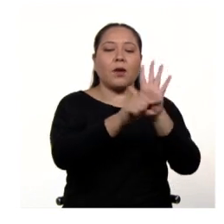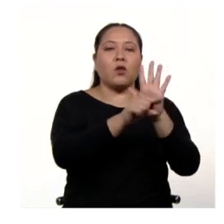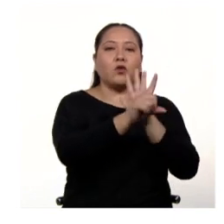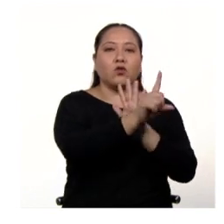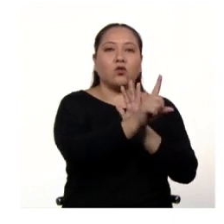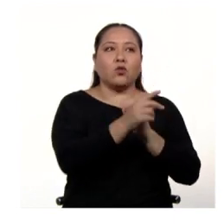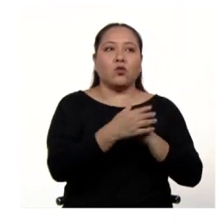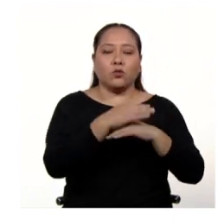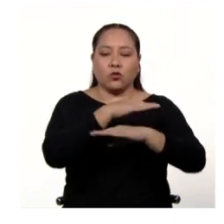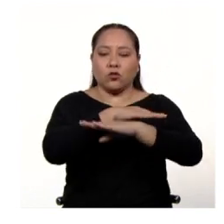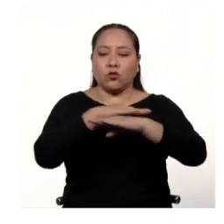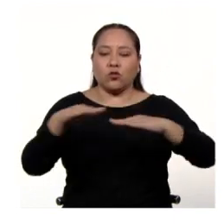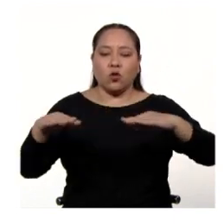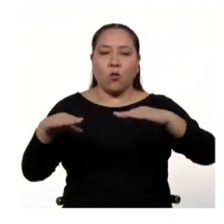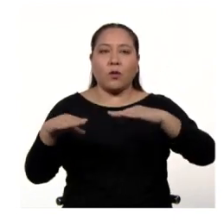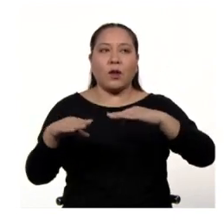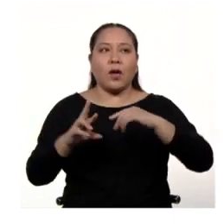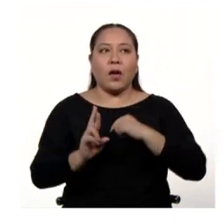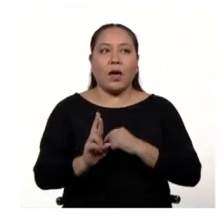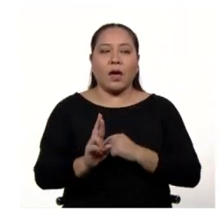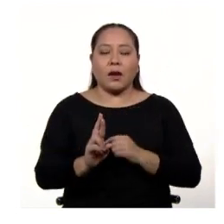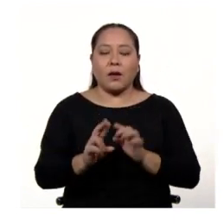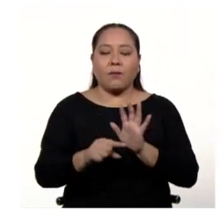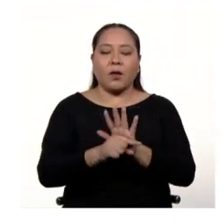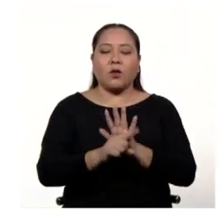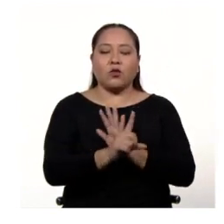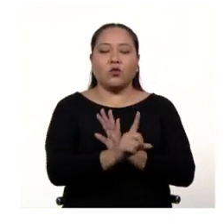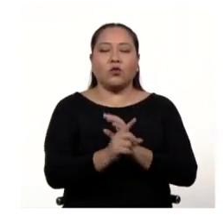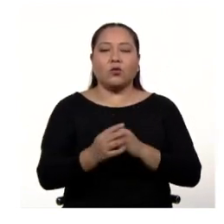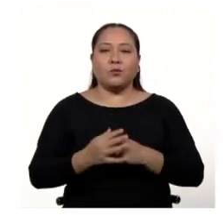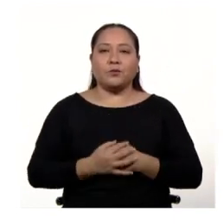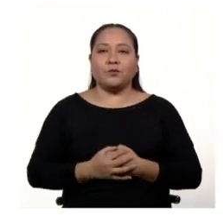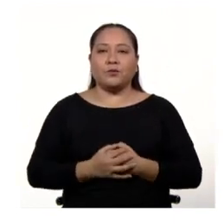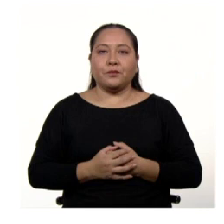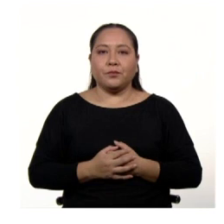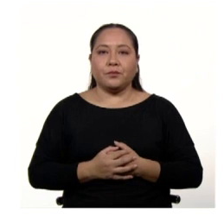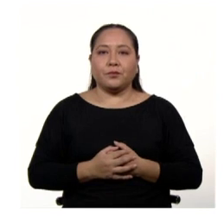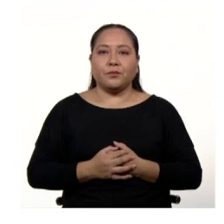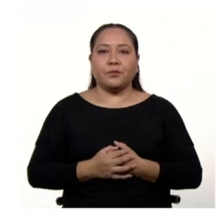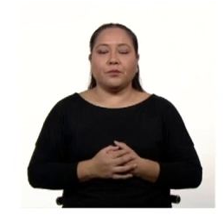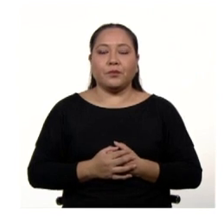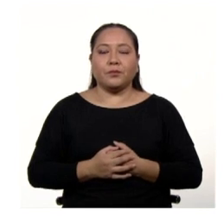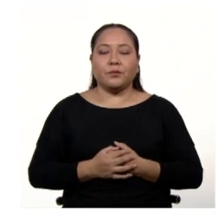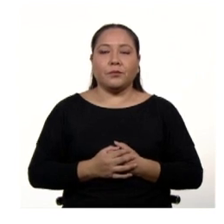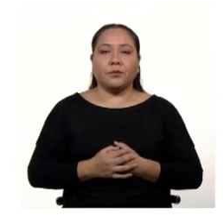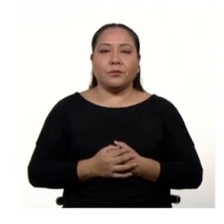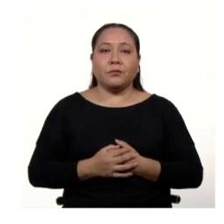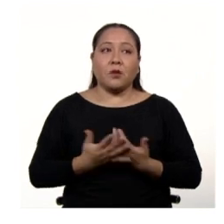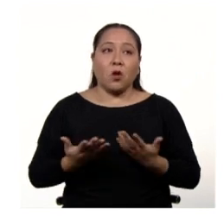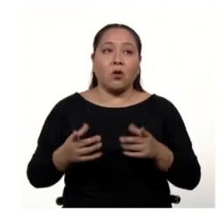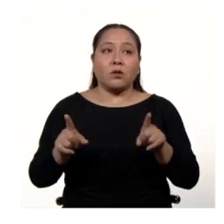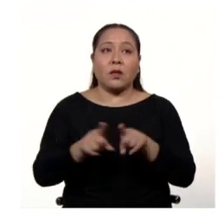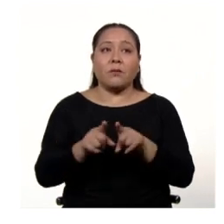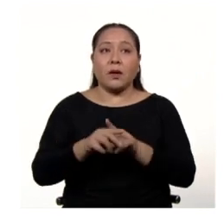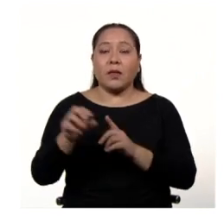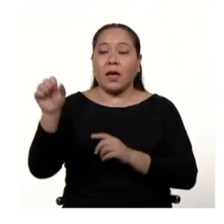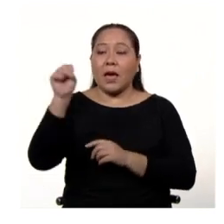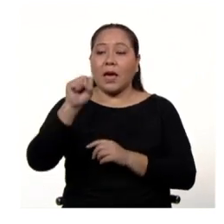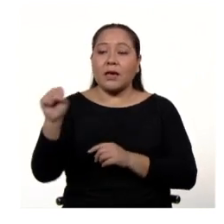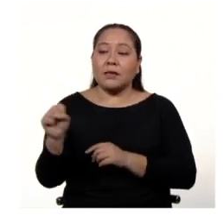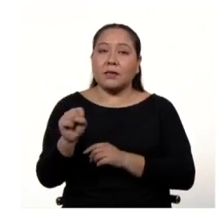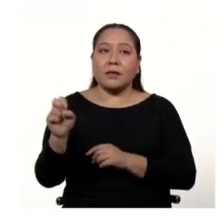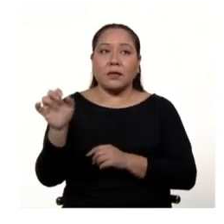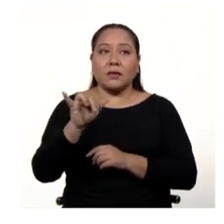1 entre la sustracción de la razón R menos 1. o la suma de términos